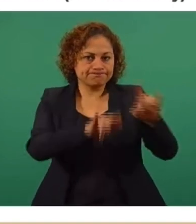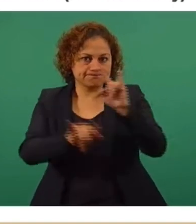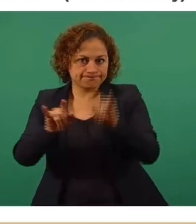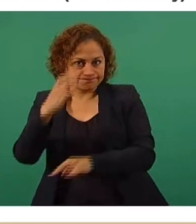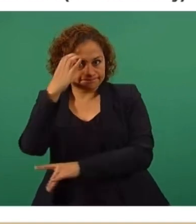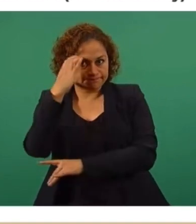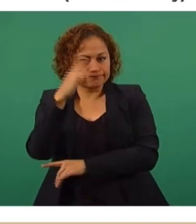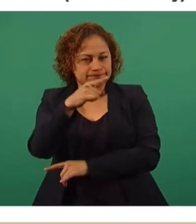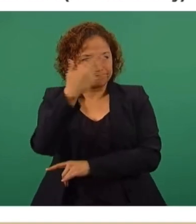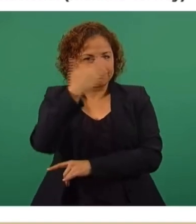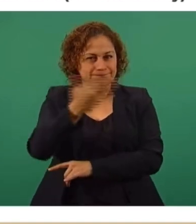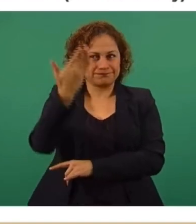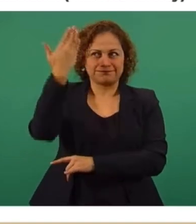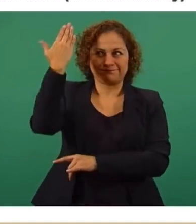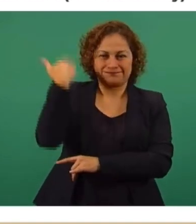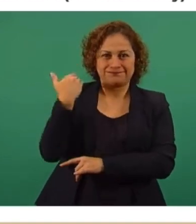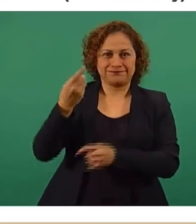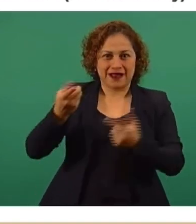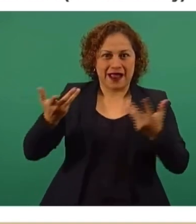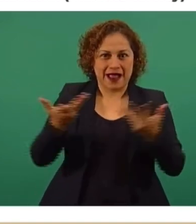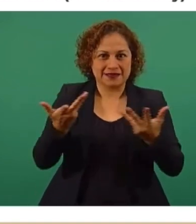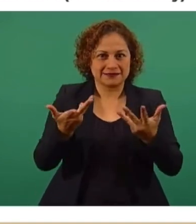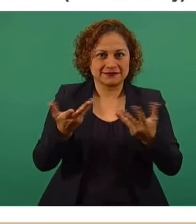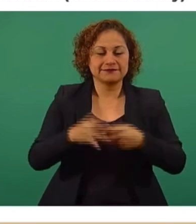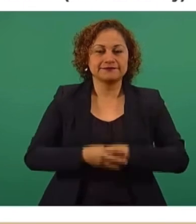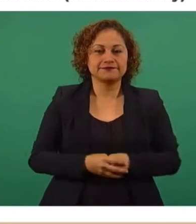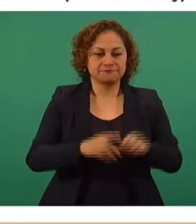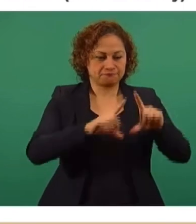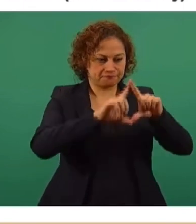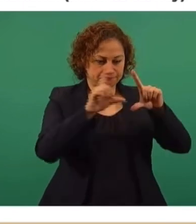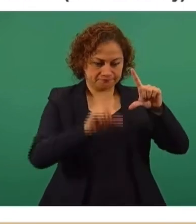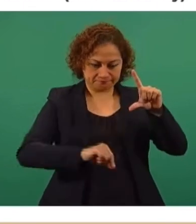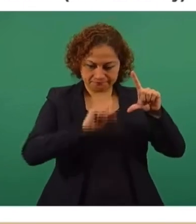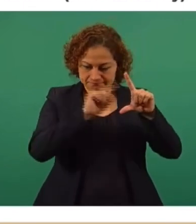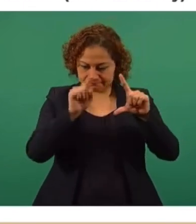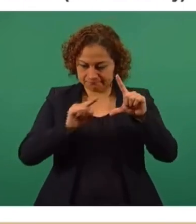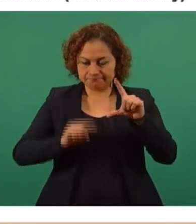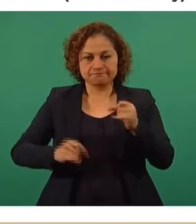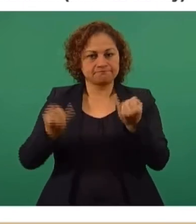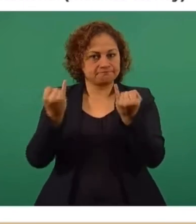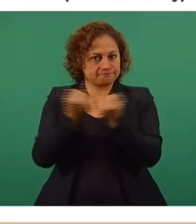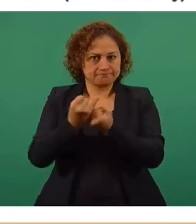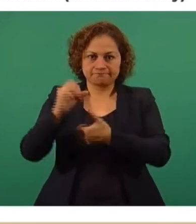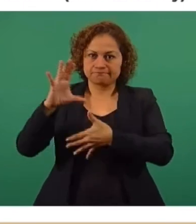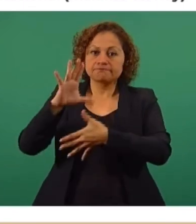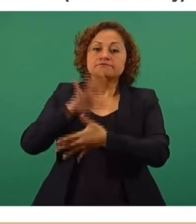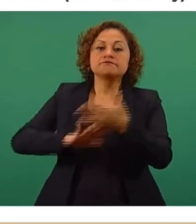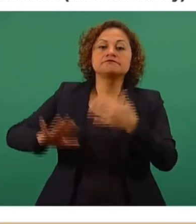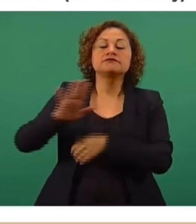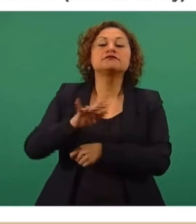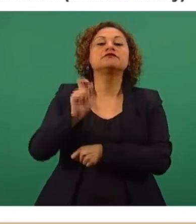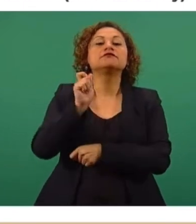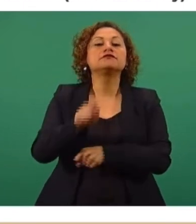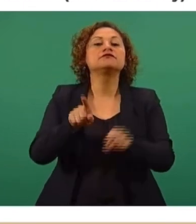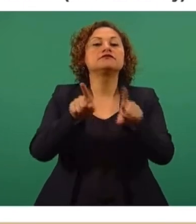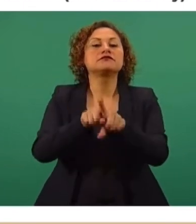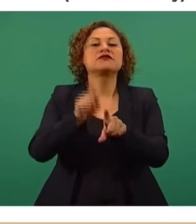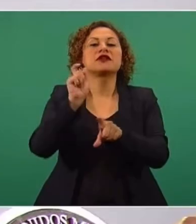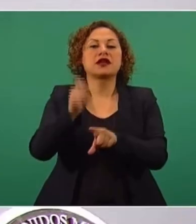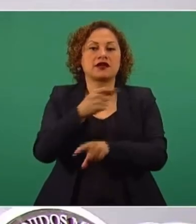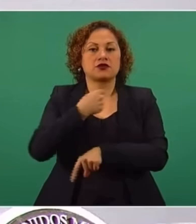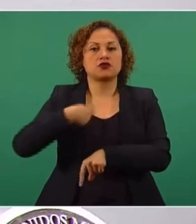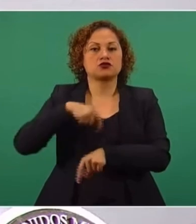amplia reconversión hospitalaria de todo el continente, logramos superar más de 6 veces la capacidad